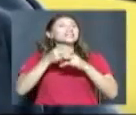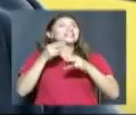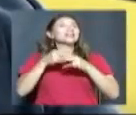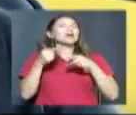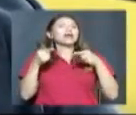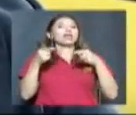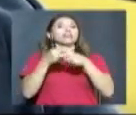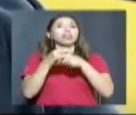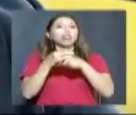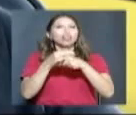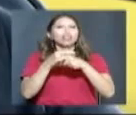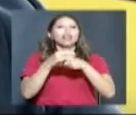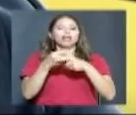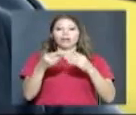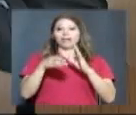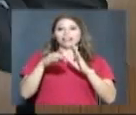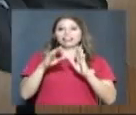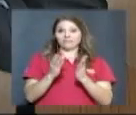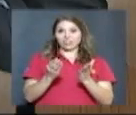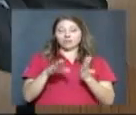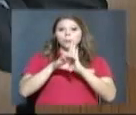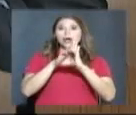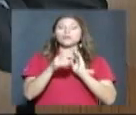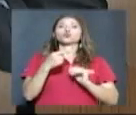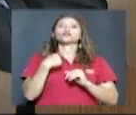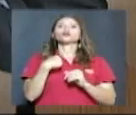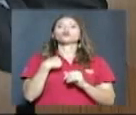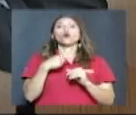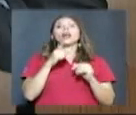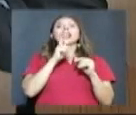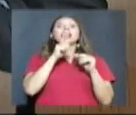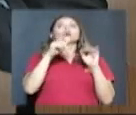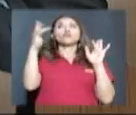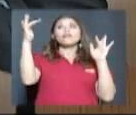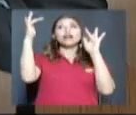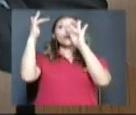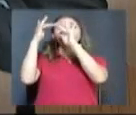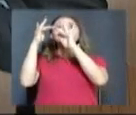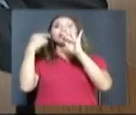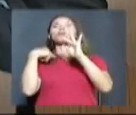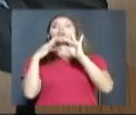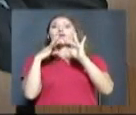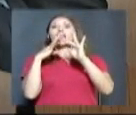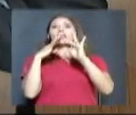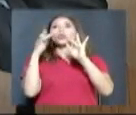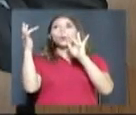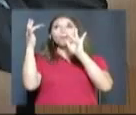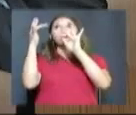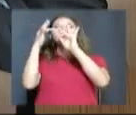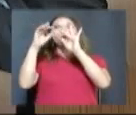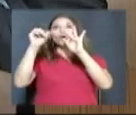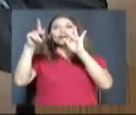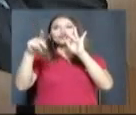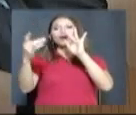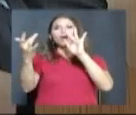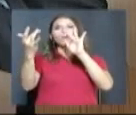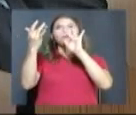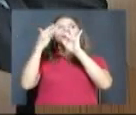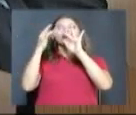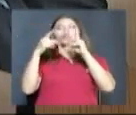donde si yo estoy hablando sobre una cierta frecuencia y alguien más habla sobre esa frecuencia, pues causaré algún tipo de problema, ¿verdad?, en